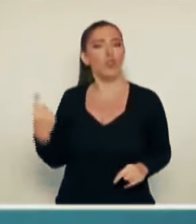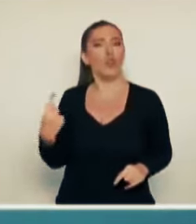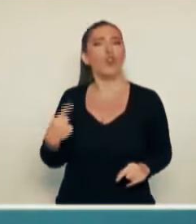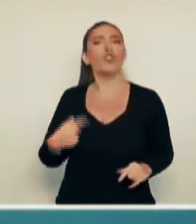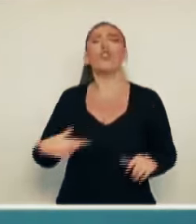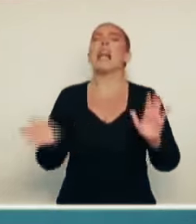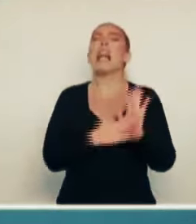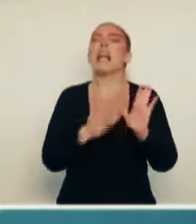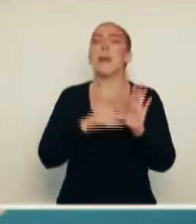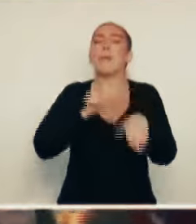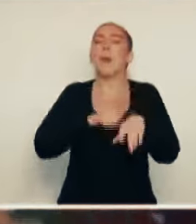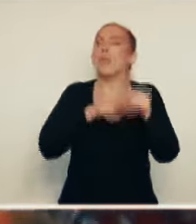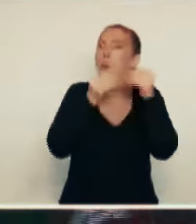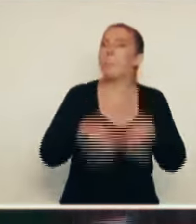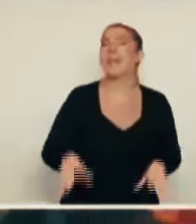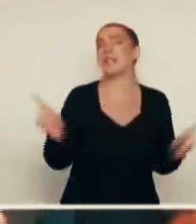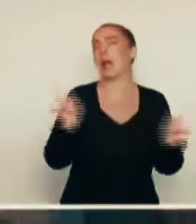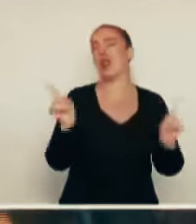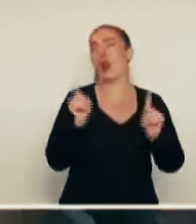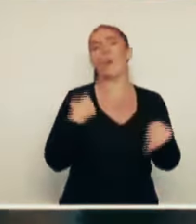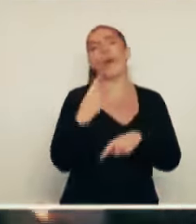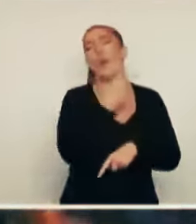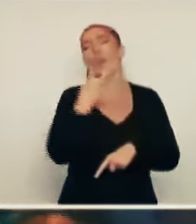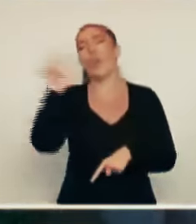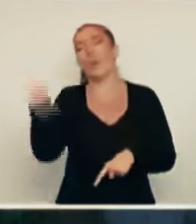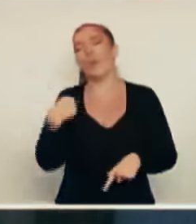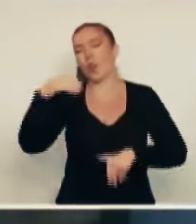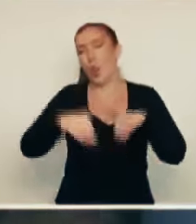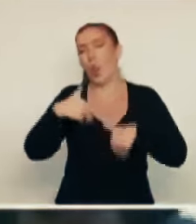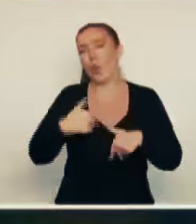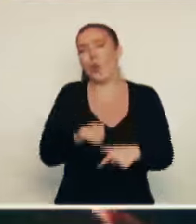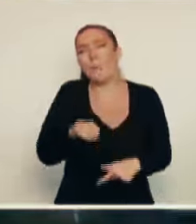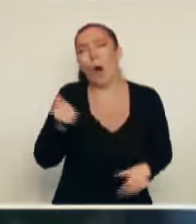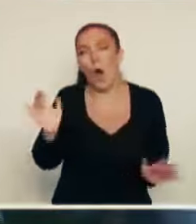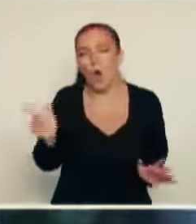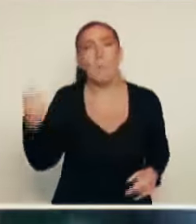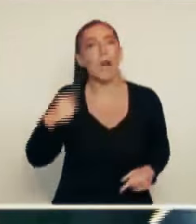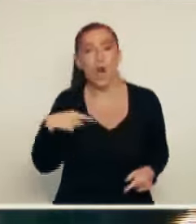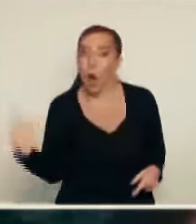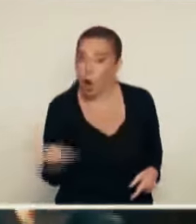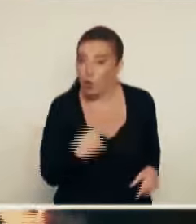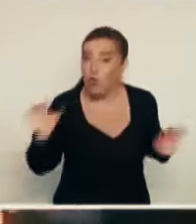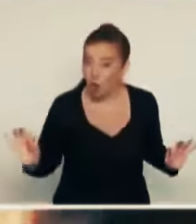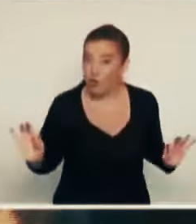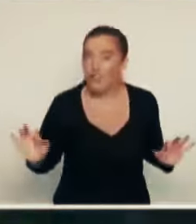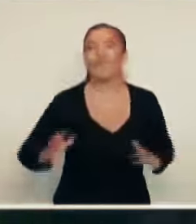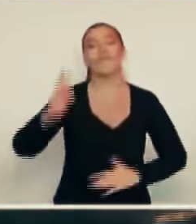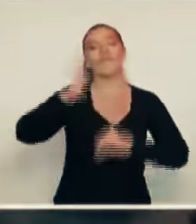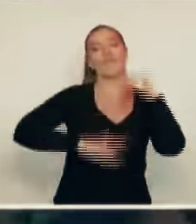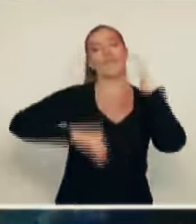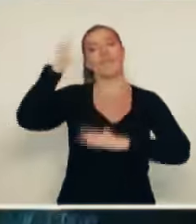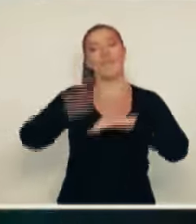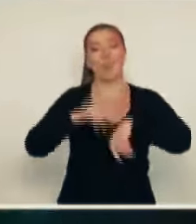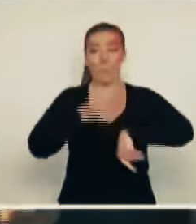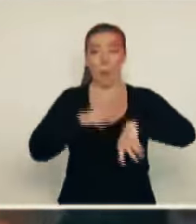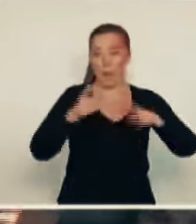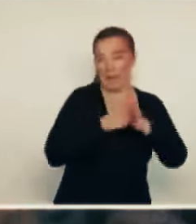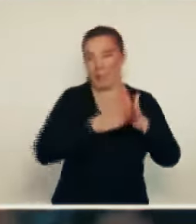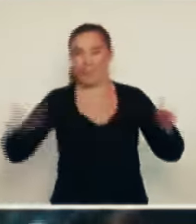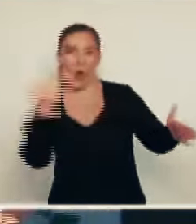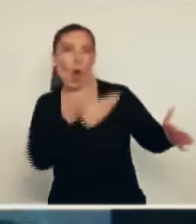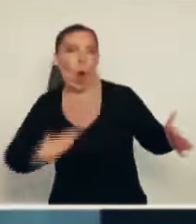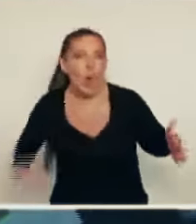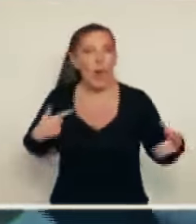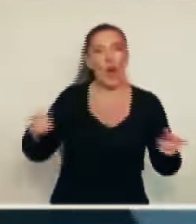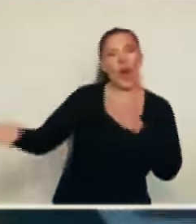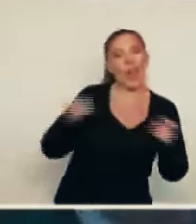legitimidad de origen porque teníamos apenas el 22% de los votos, pero íbamos a construir legitimidad en la gestión defendiendo los